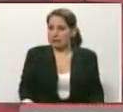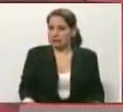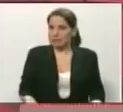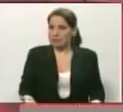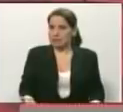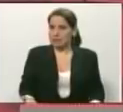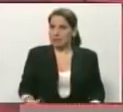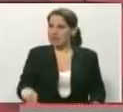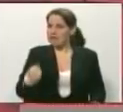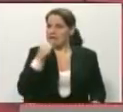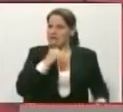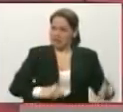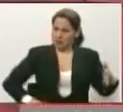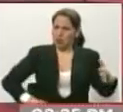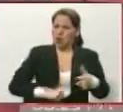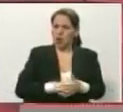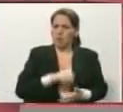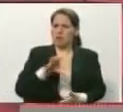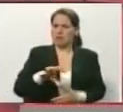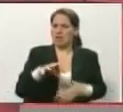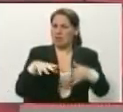¿Quién da un golpe de Estado así?